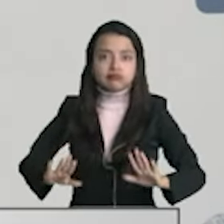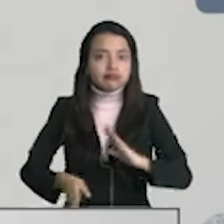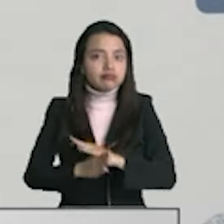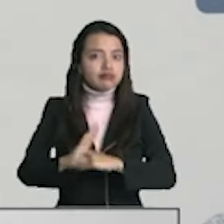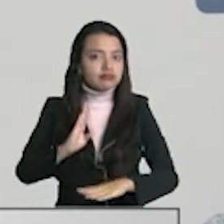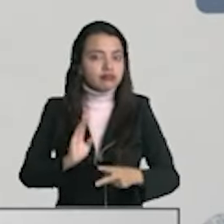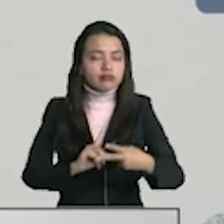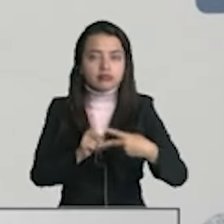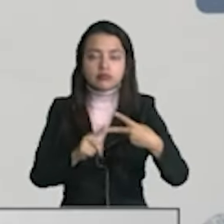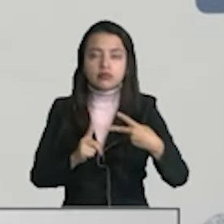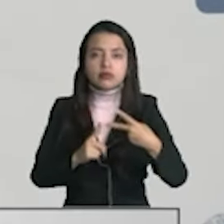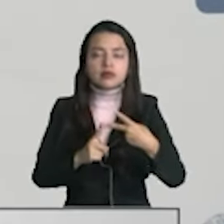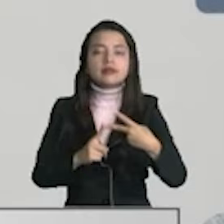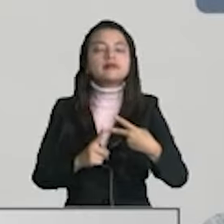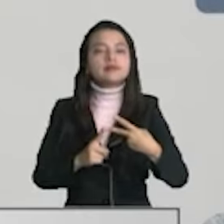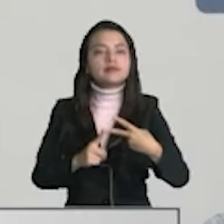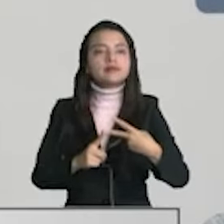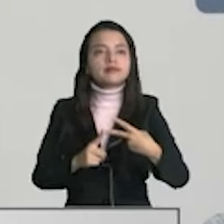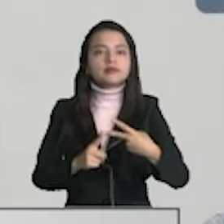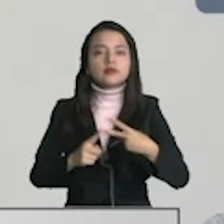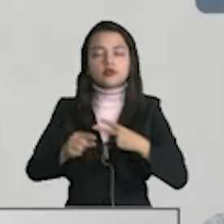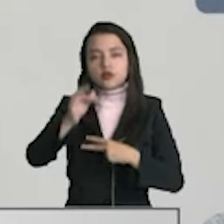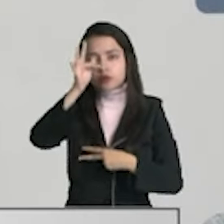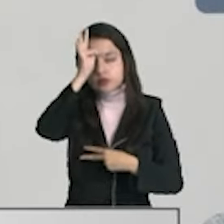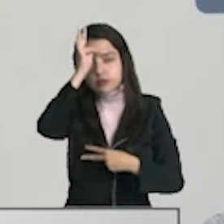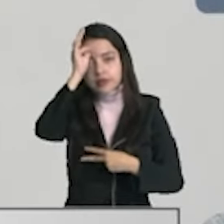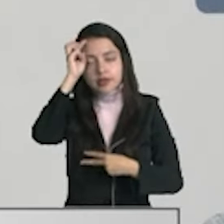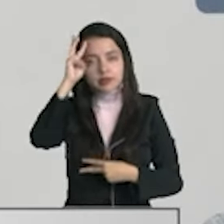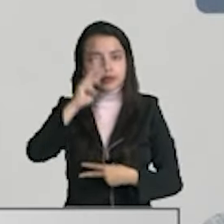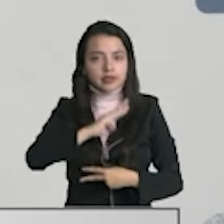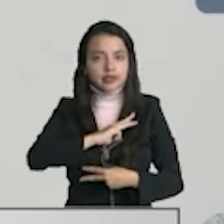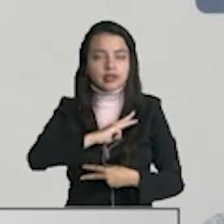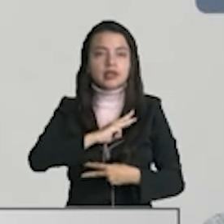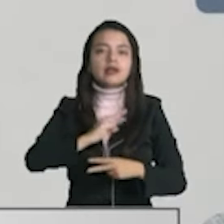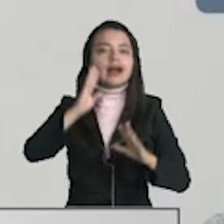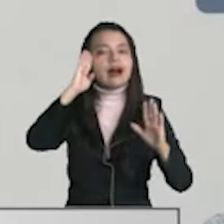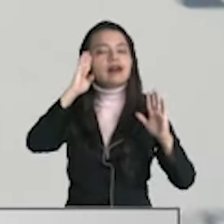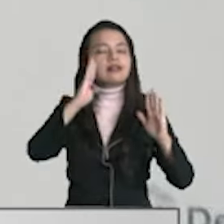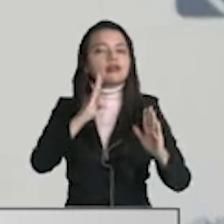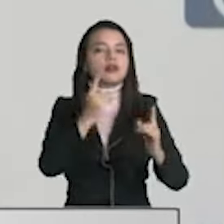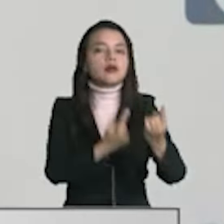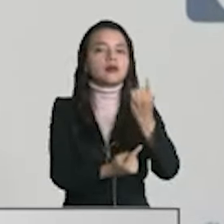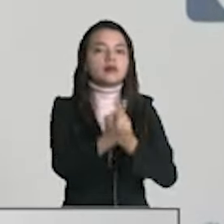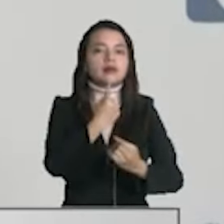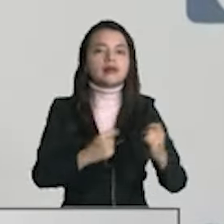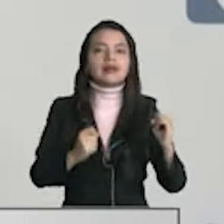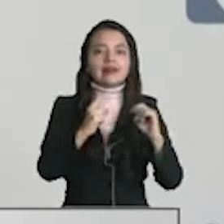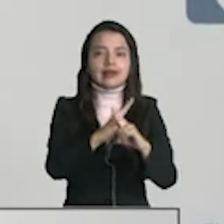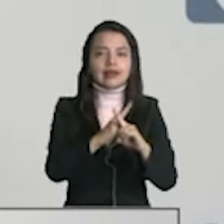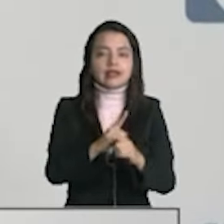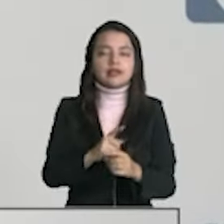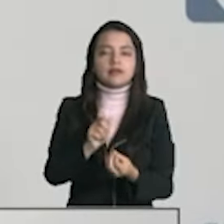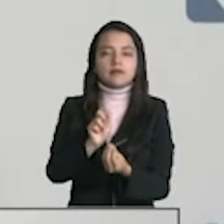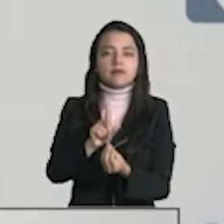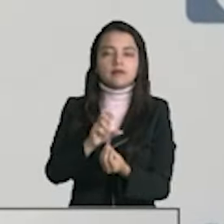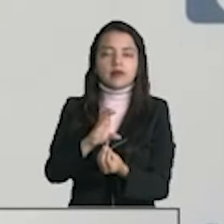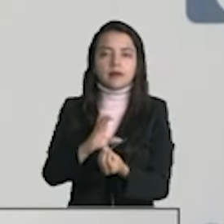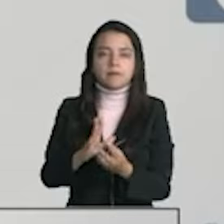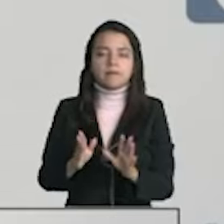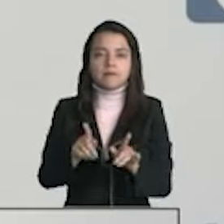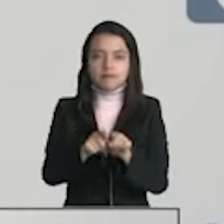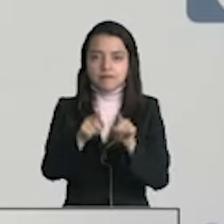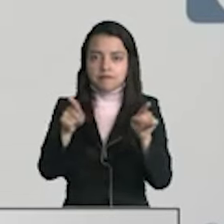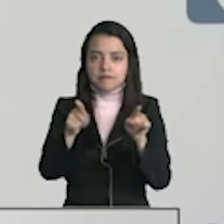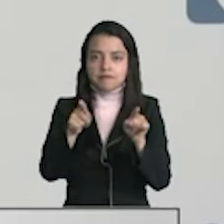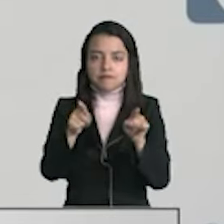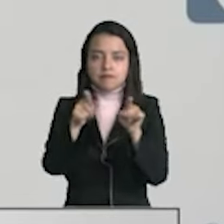noticia más importante, que tiene que ver con el Hospital Militar Central en Bogotá, donde se atenderán a exintegrantes de las FARC. Es toda la